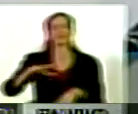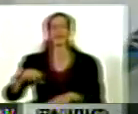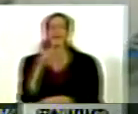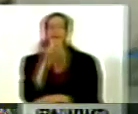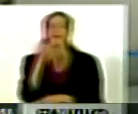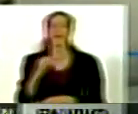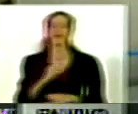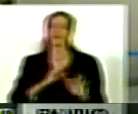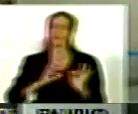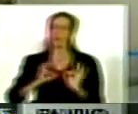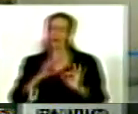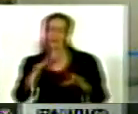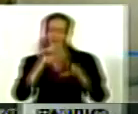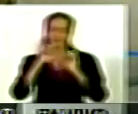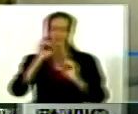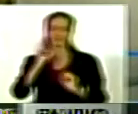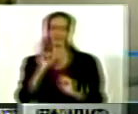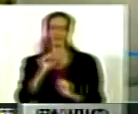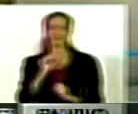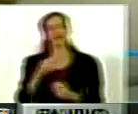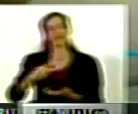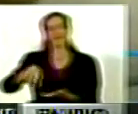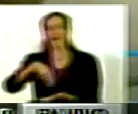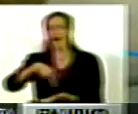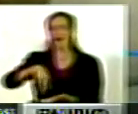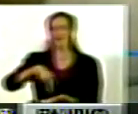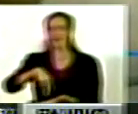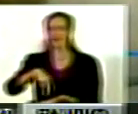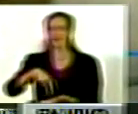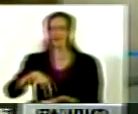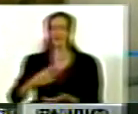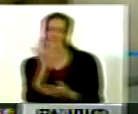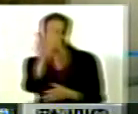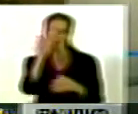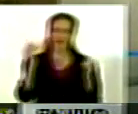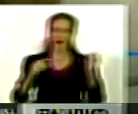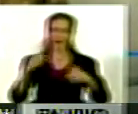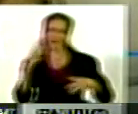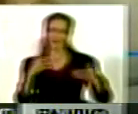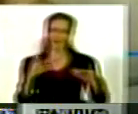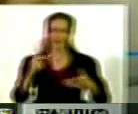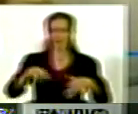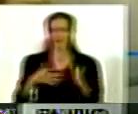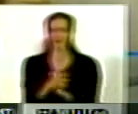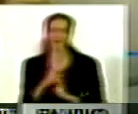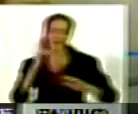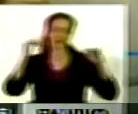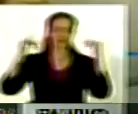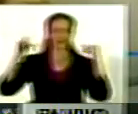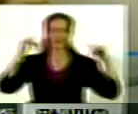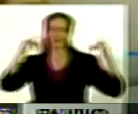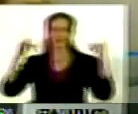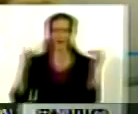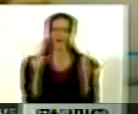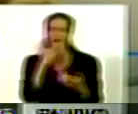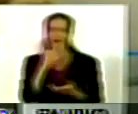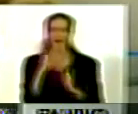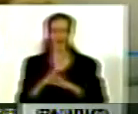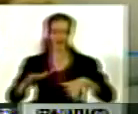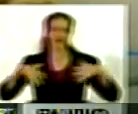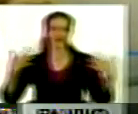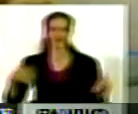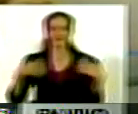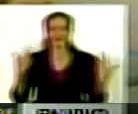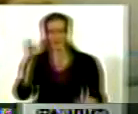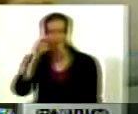jóvenes preparando, bueno, los bailes, los disfraces, la rumba, la fiesta, la alegría de